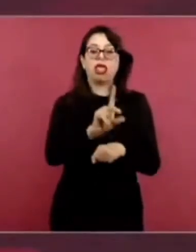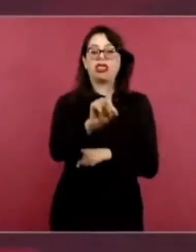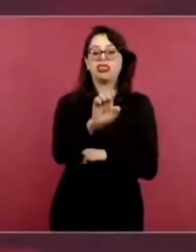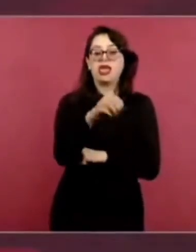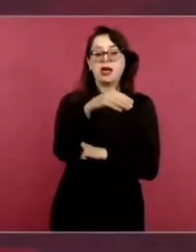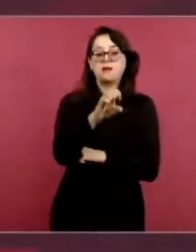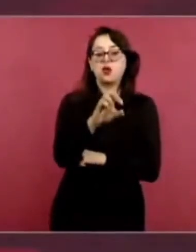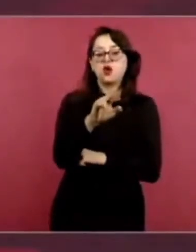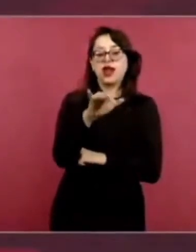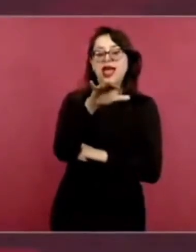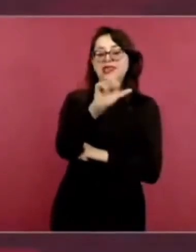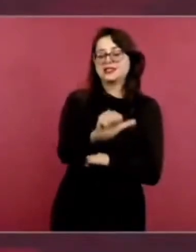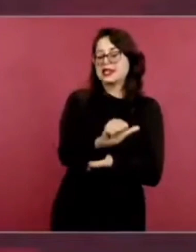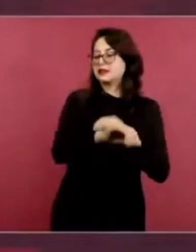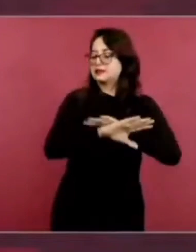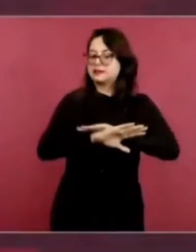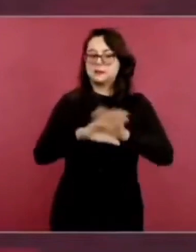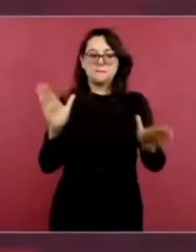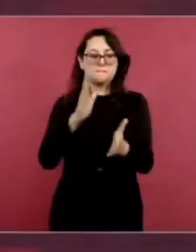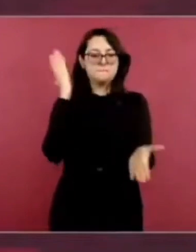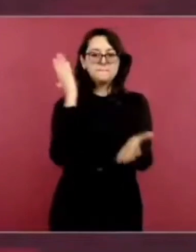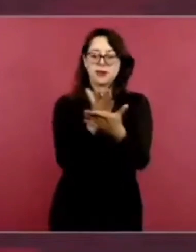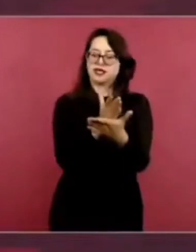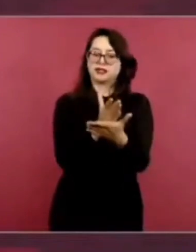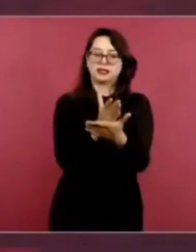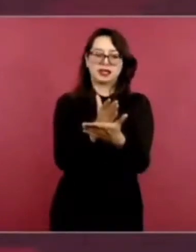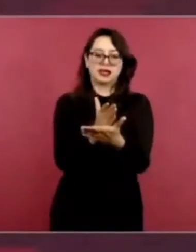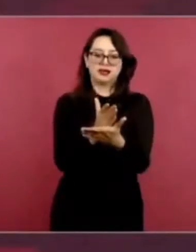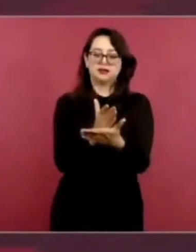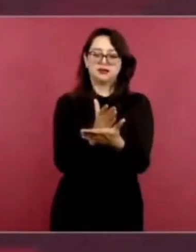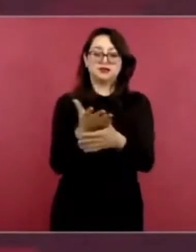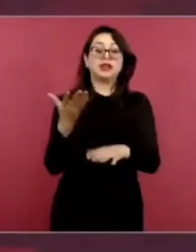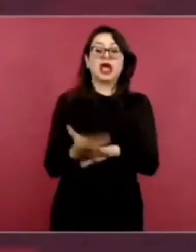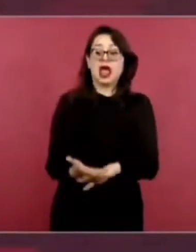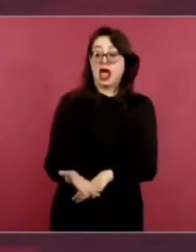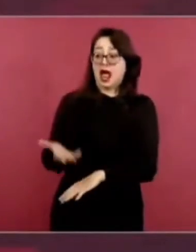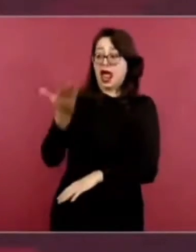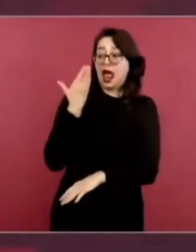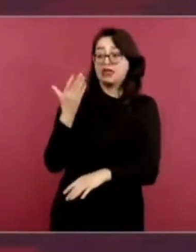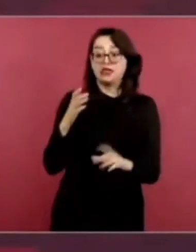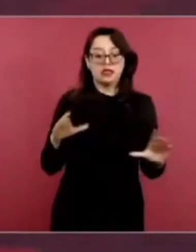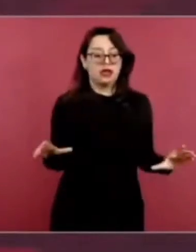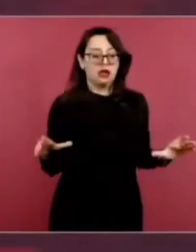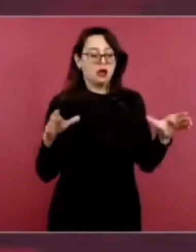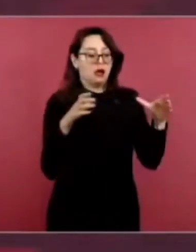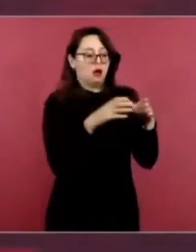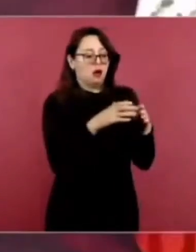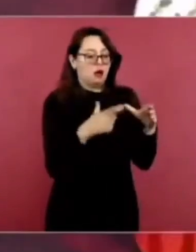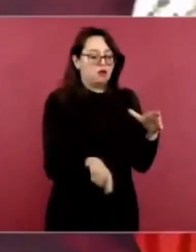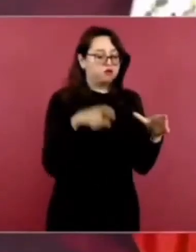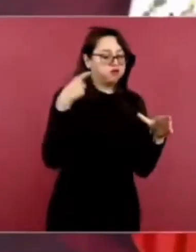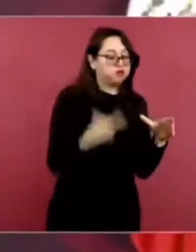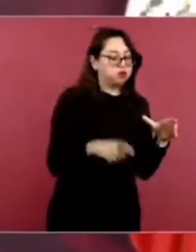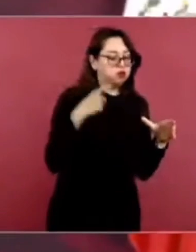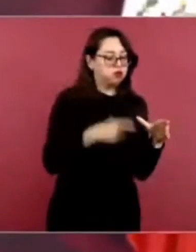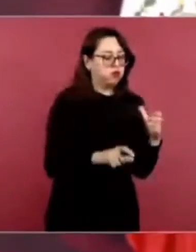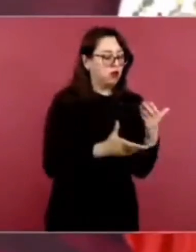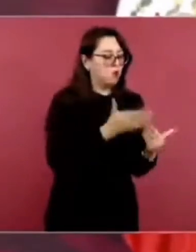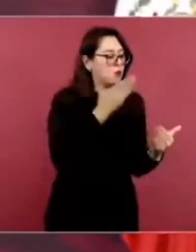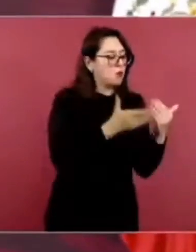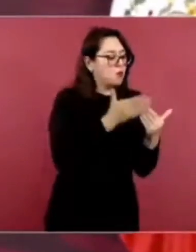Porque eso era lo que había. La oligarquía, lo repito, es el gobierno